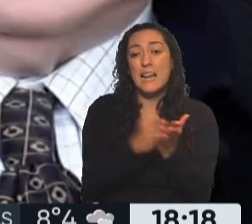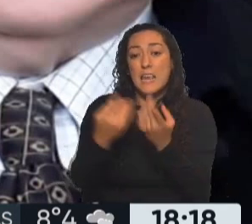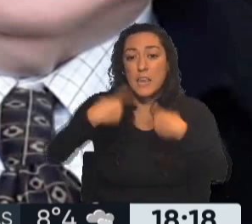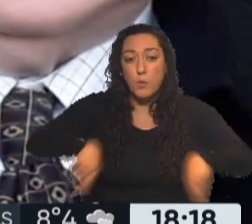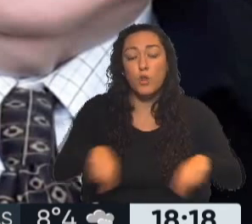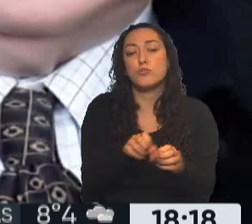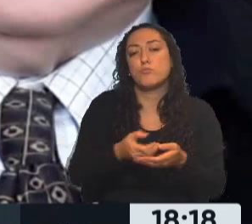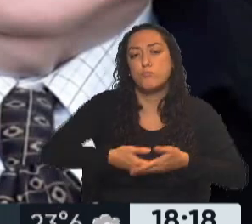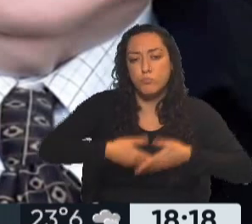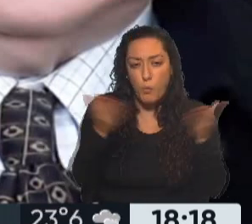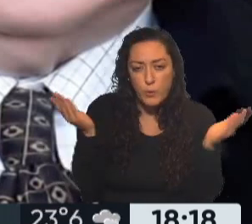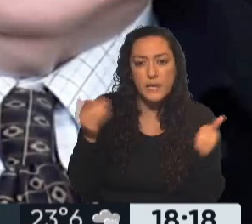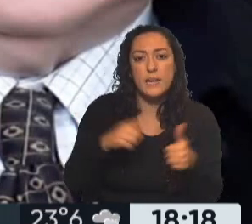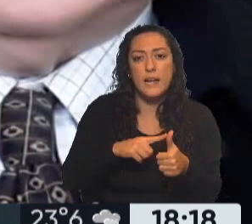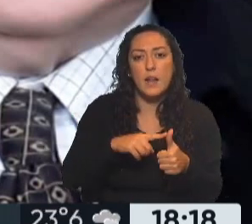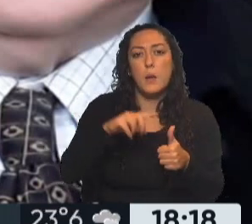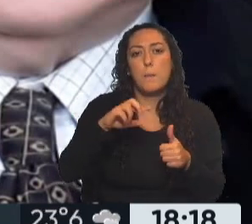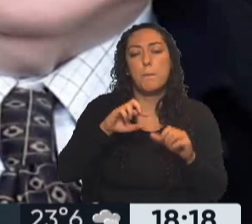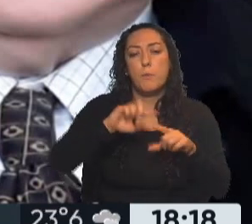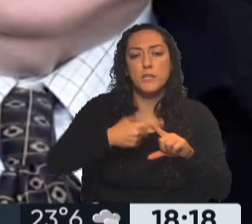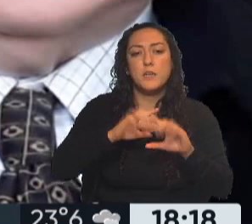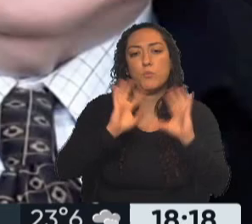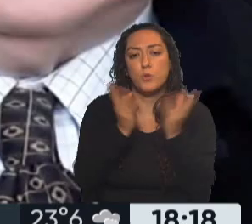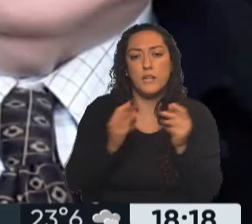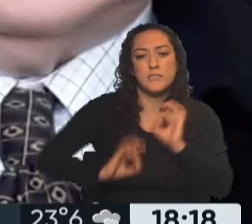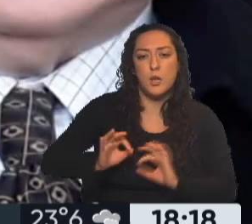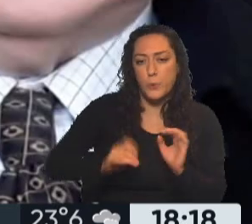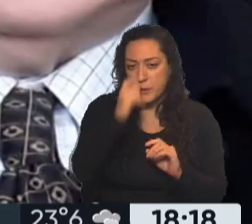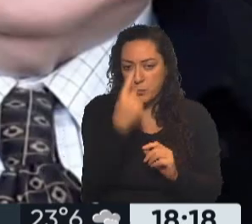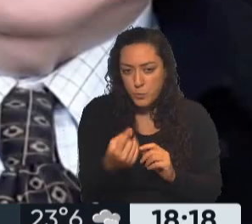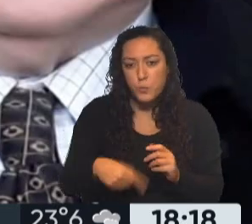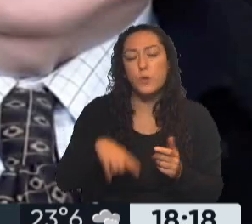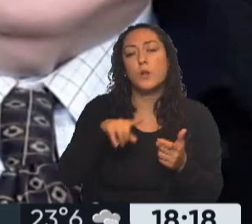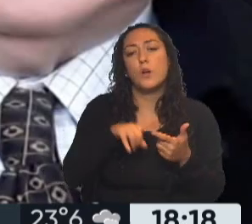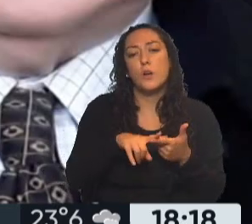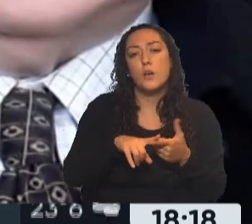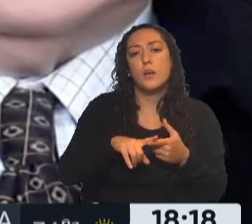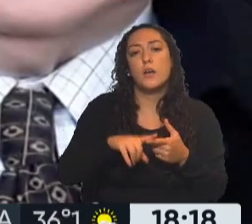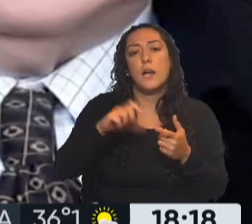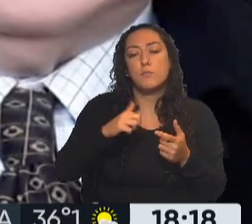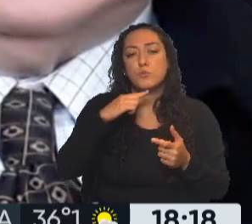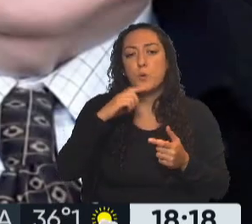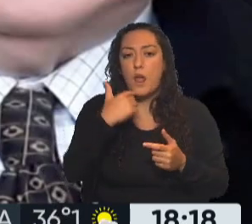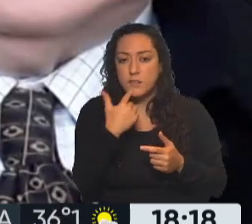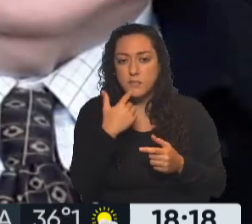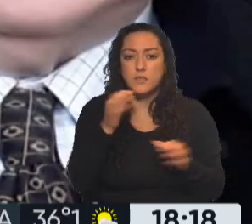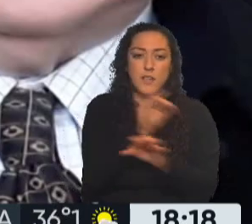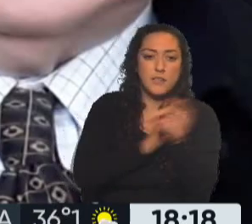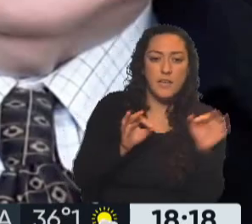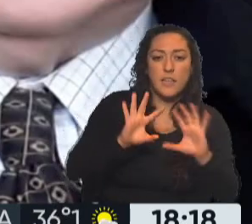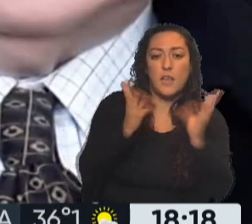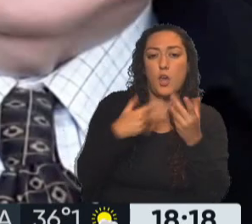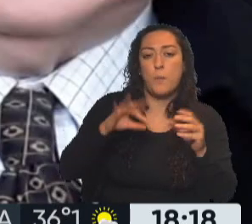libros, El descenso de la política mundial en el siglo XXI, Cápsulas estratégicas y geopolíticas